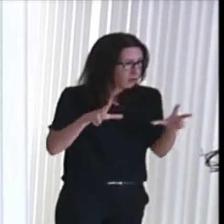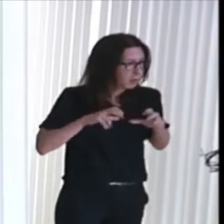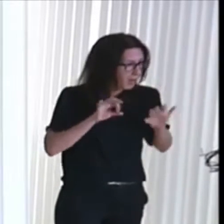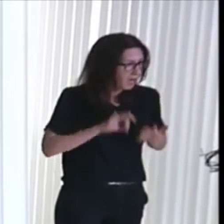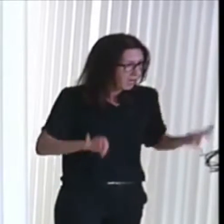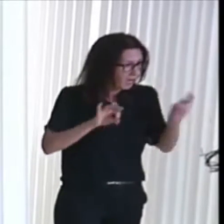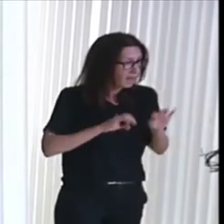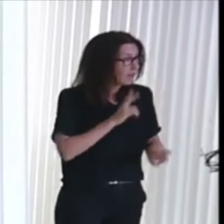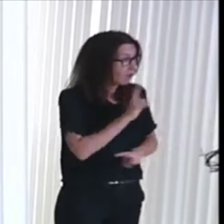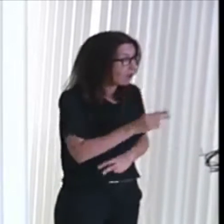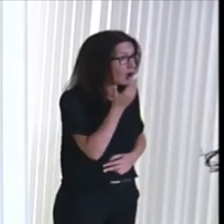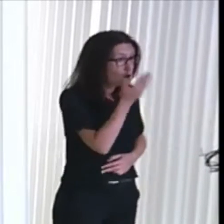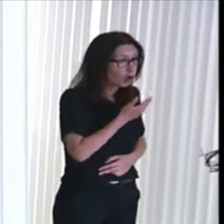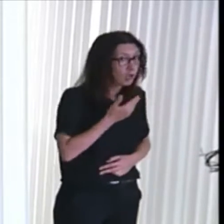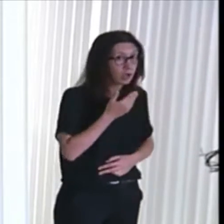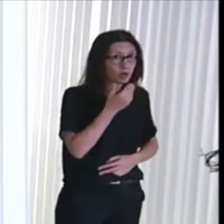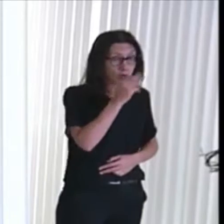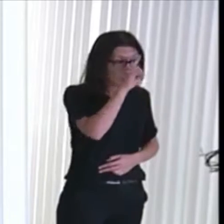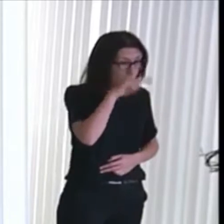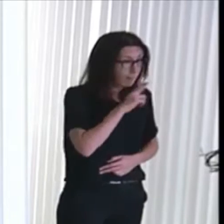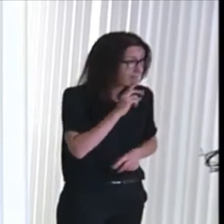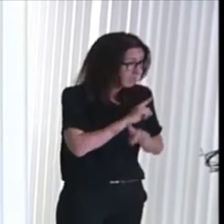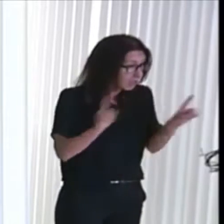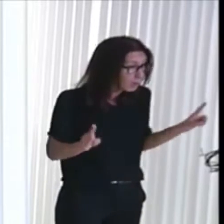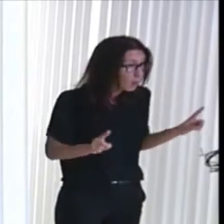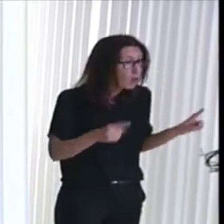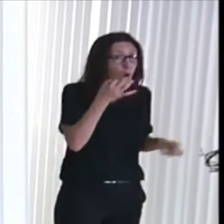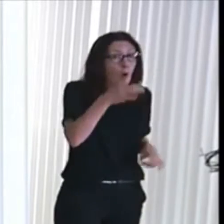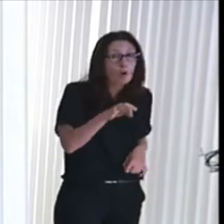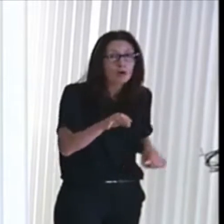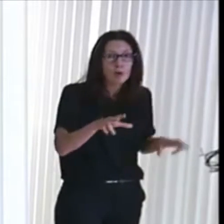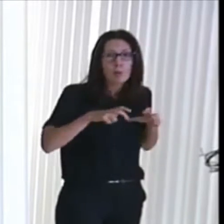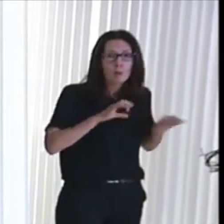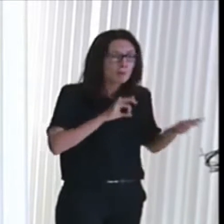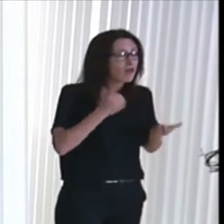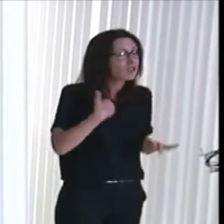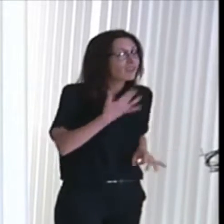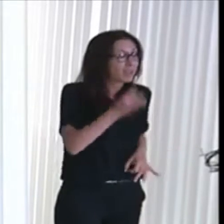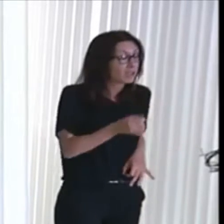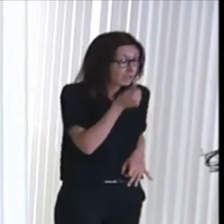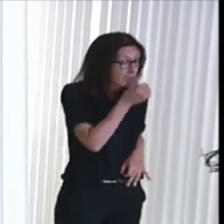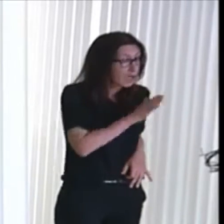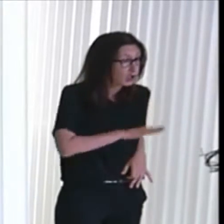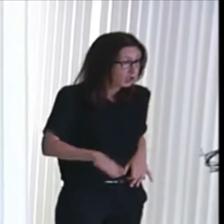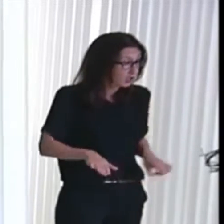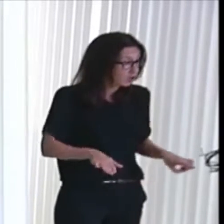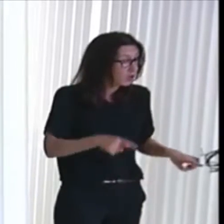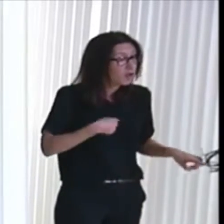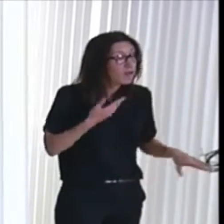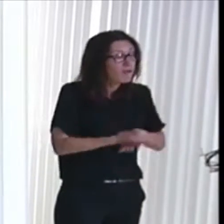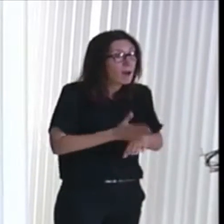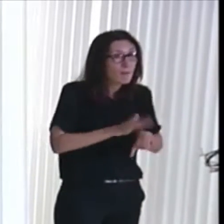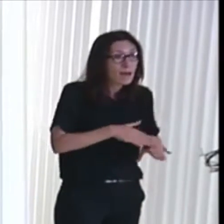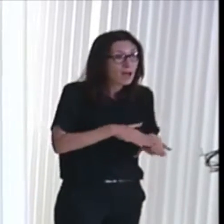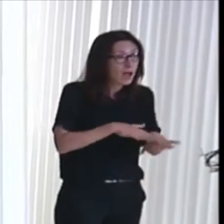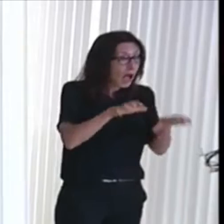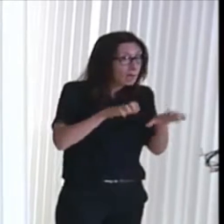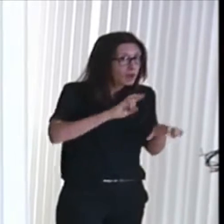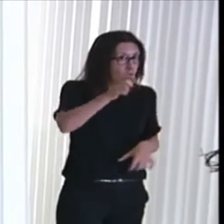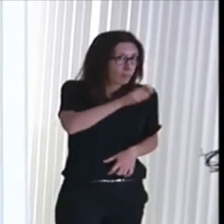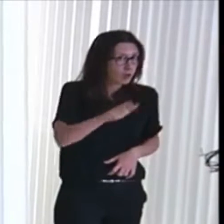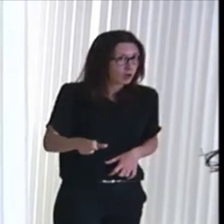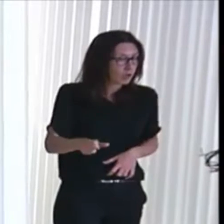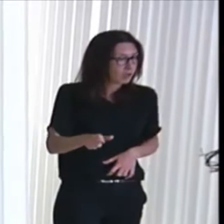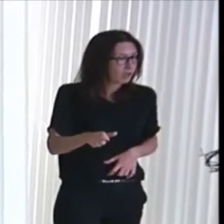los padres. Entonces, los únicos que están preparados son los niños. Pero claro, los niños están ahí para aprender de gente que no está